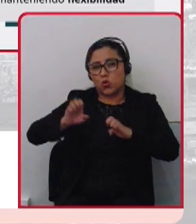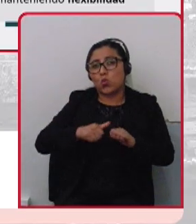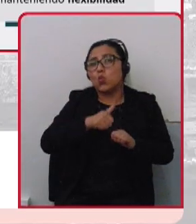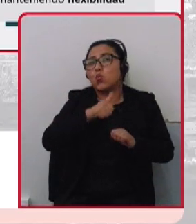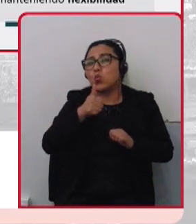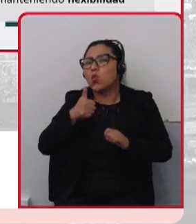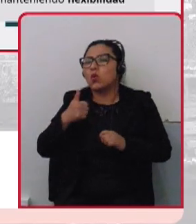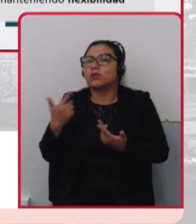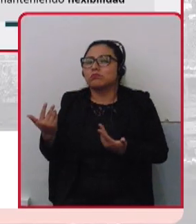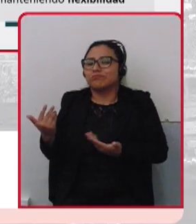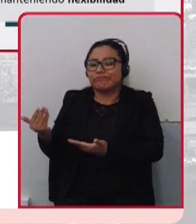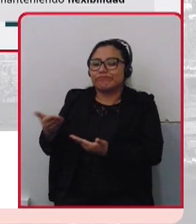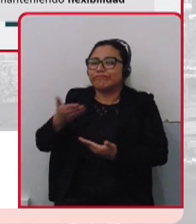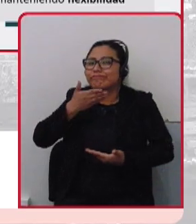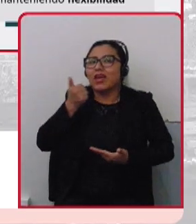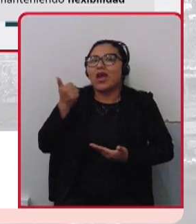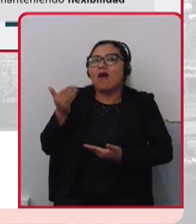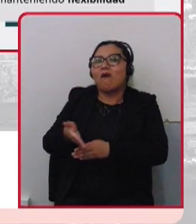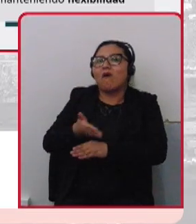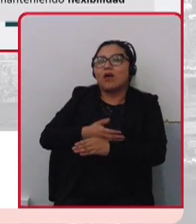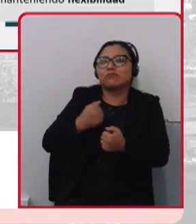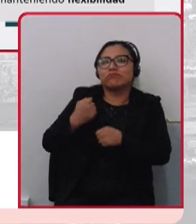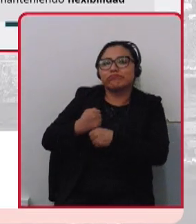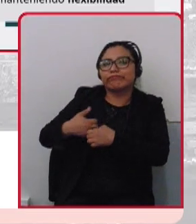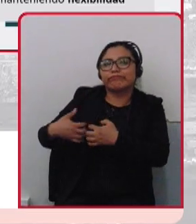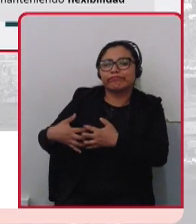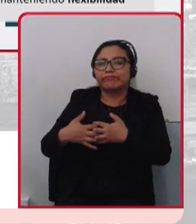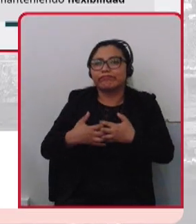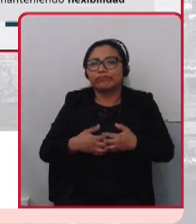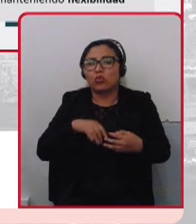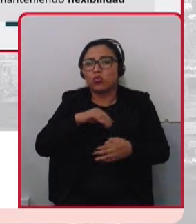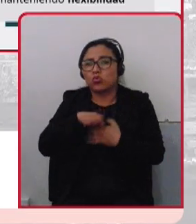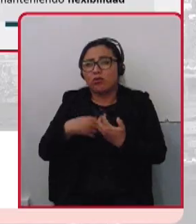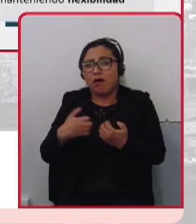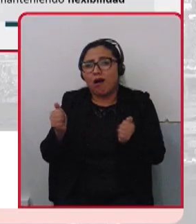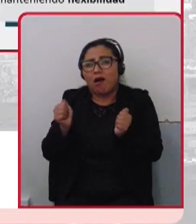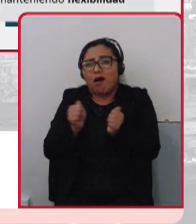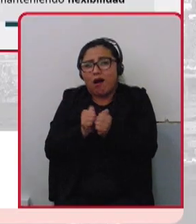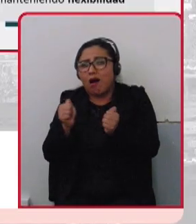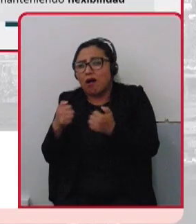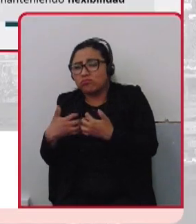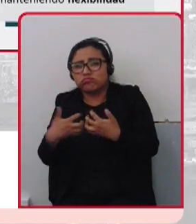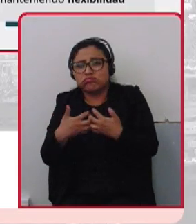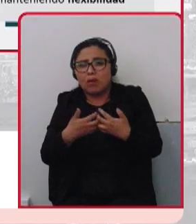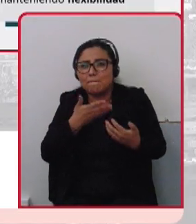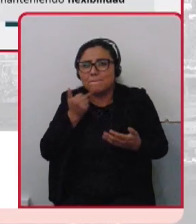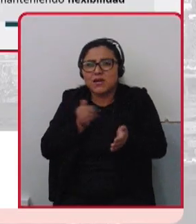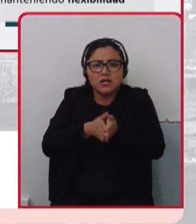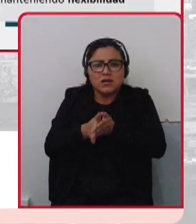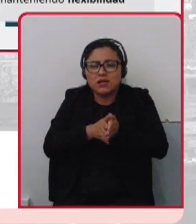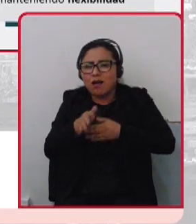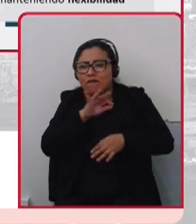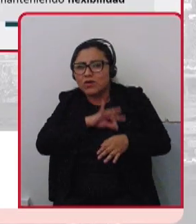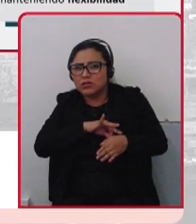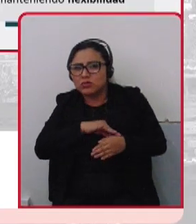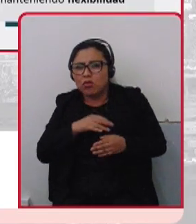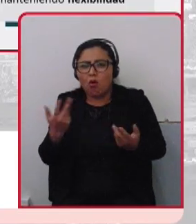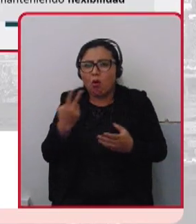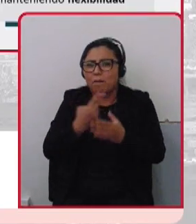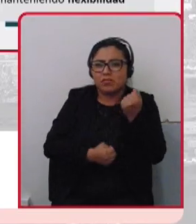que se presten mejor a nuestras operaciones, porque no todas se pueden ajustar, y sacarle el mayor provecho posible, sea combinado o